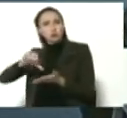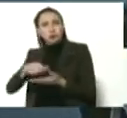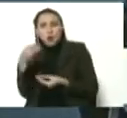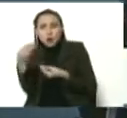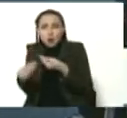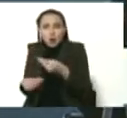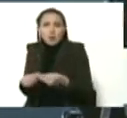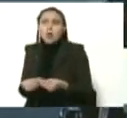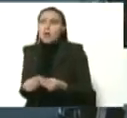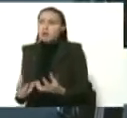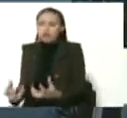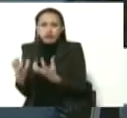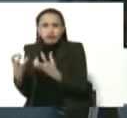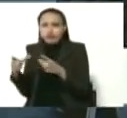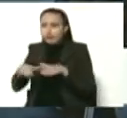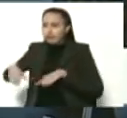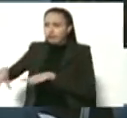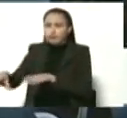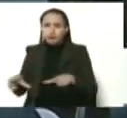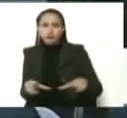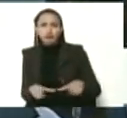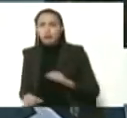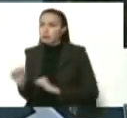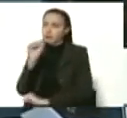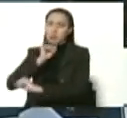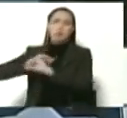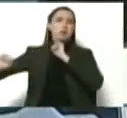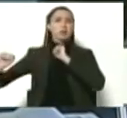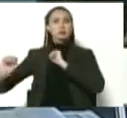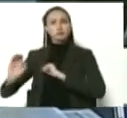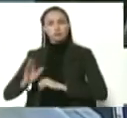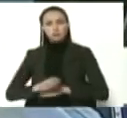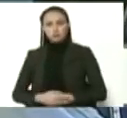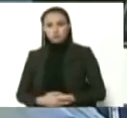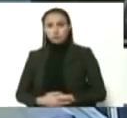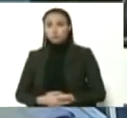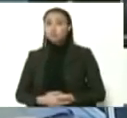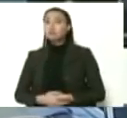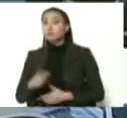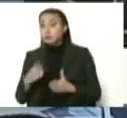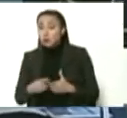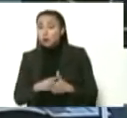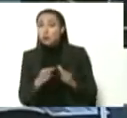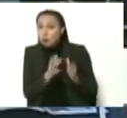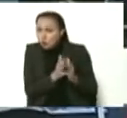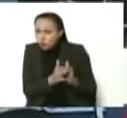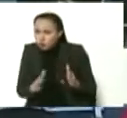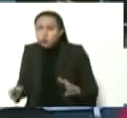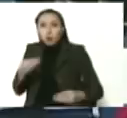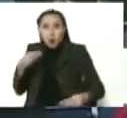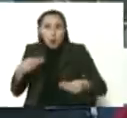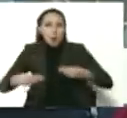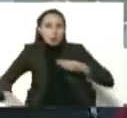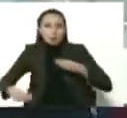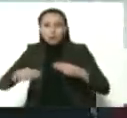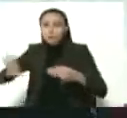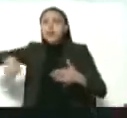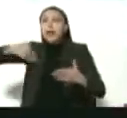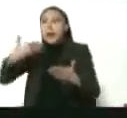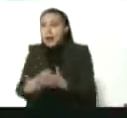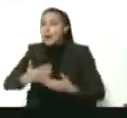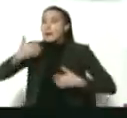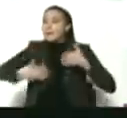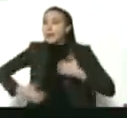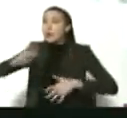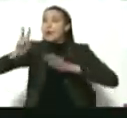haber mucha concentración de gente. Así que se extiende la flexibilización hasta el